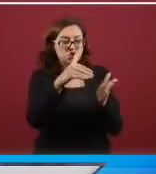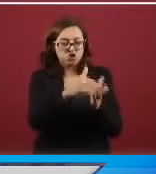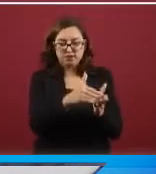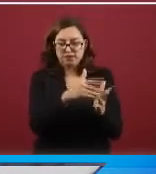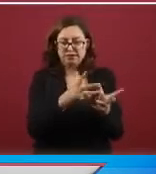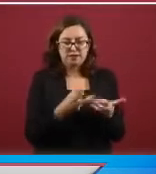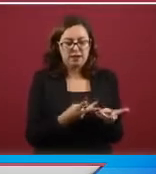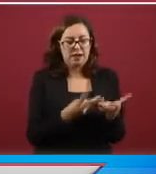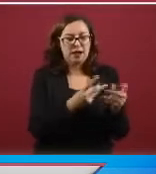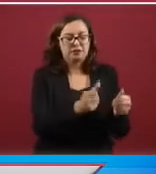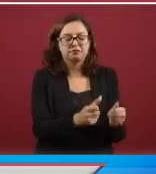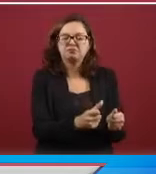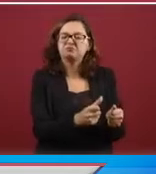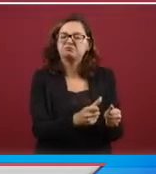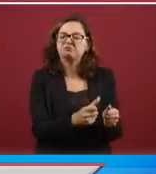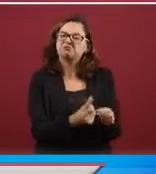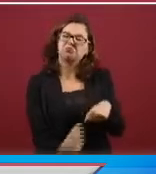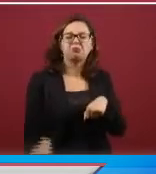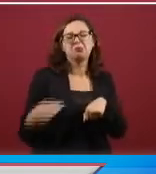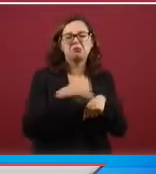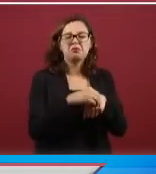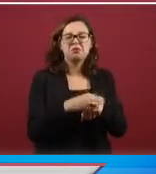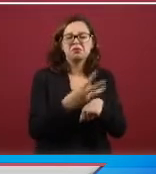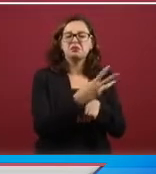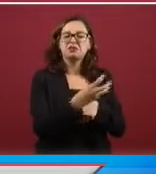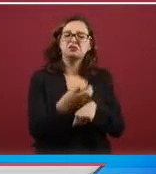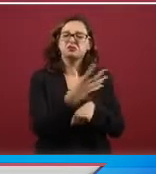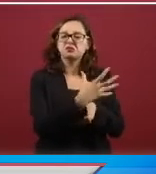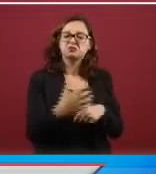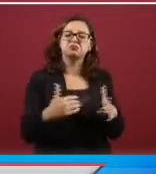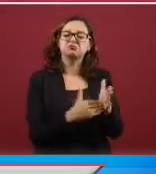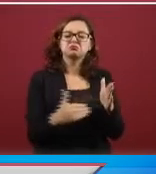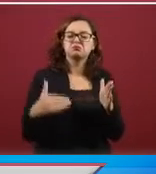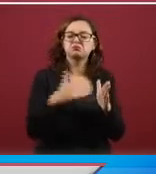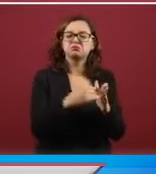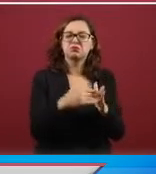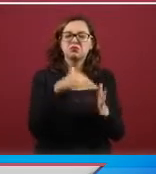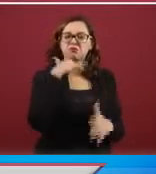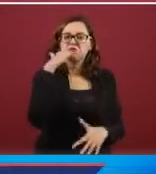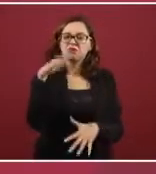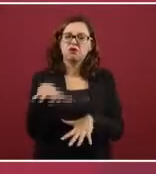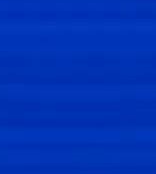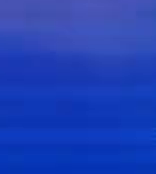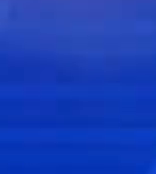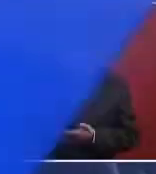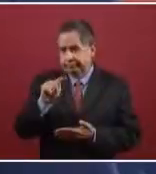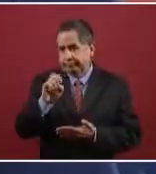procura no gastar más de lo que ingresa, lo que permite que no se aumente la deuda pública y fortalecer el peso.